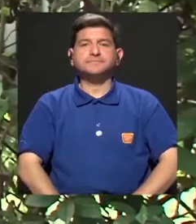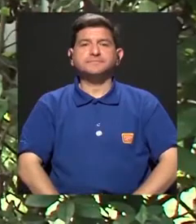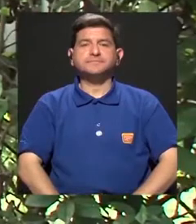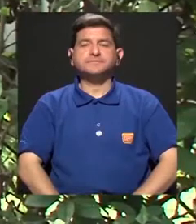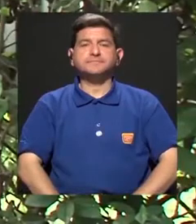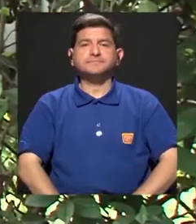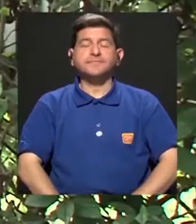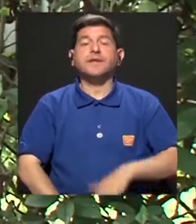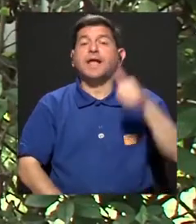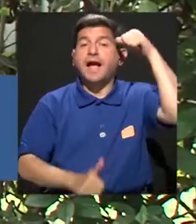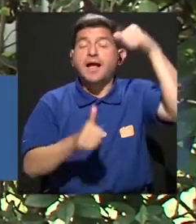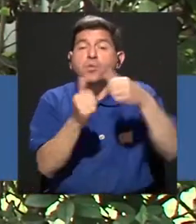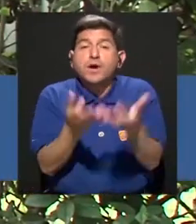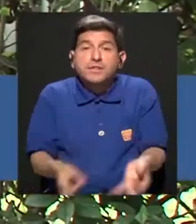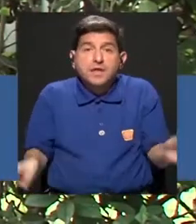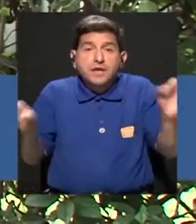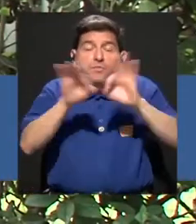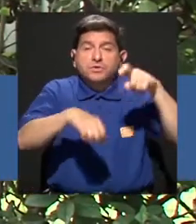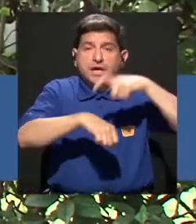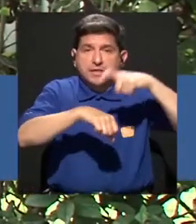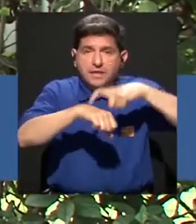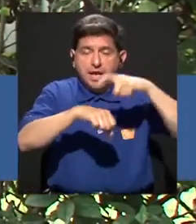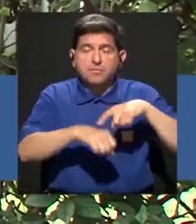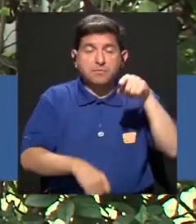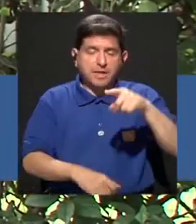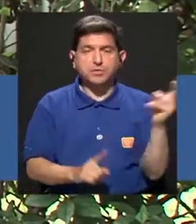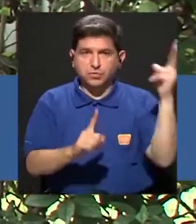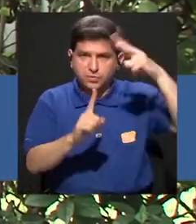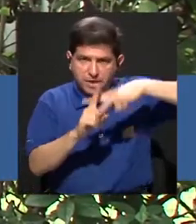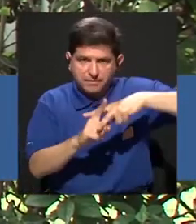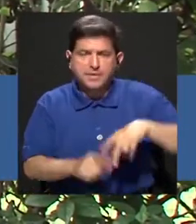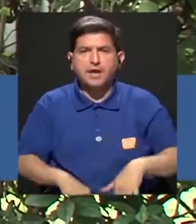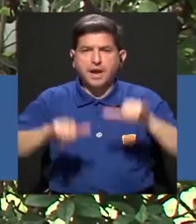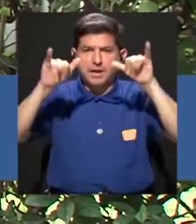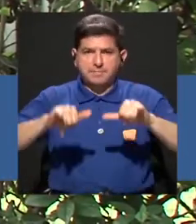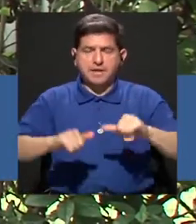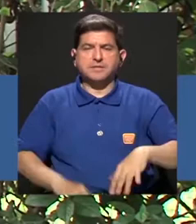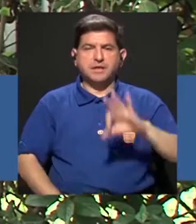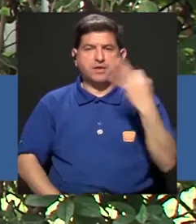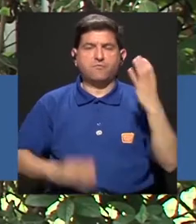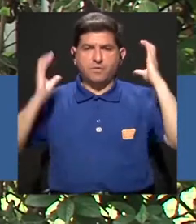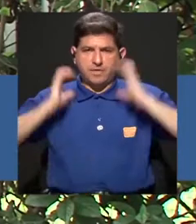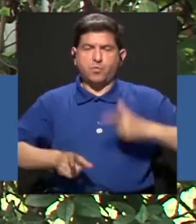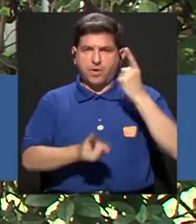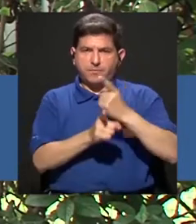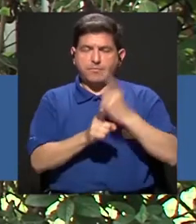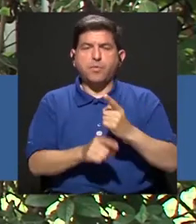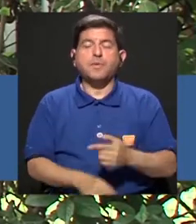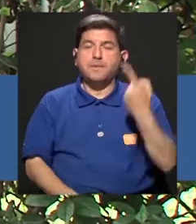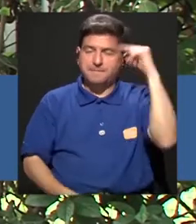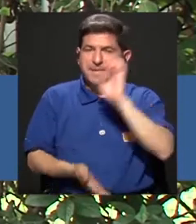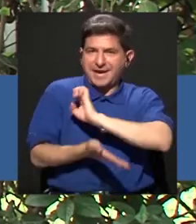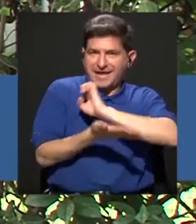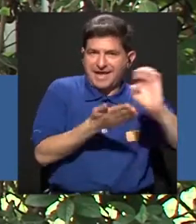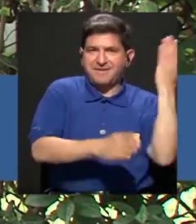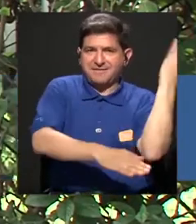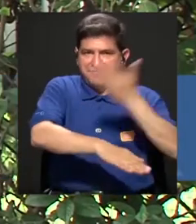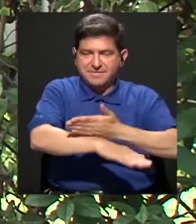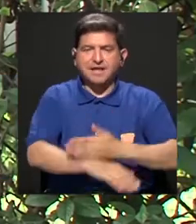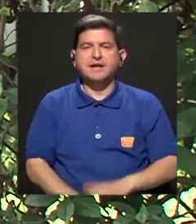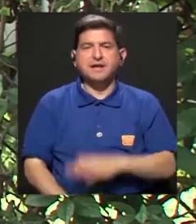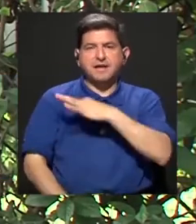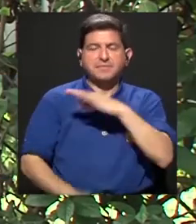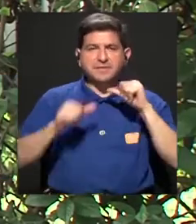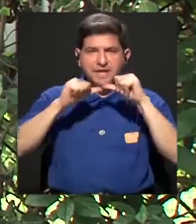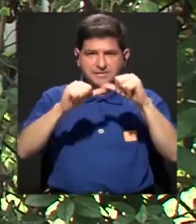Recuerden que es importante al momento de realizar las ejecuciones mantener una postura correcta. Esto con la finalidad de evitar lesiones. Los invitamos a continuar